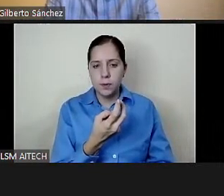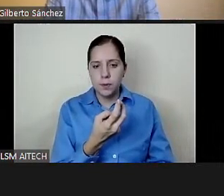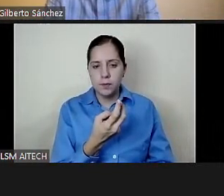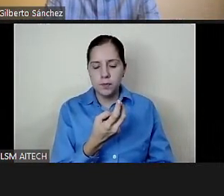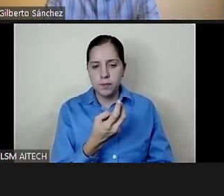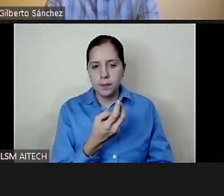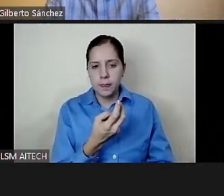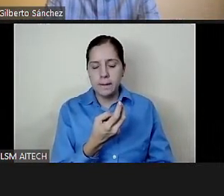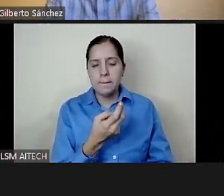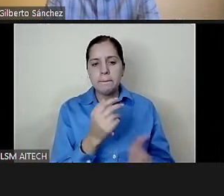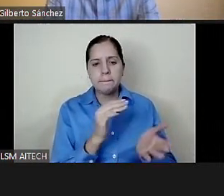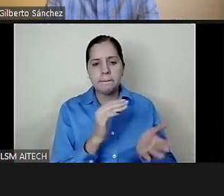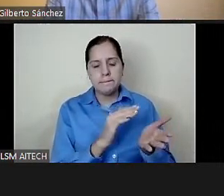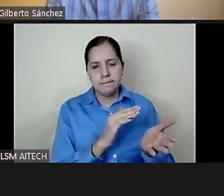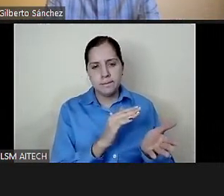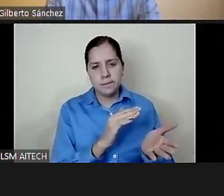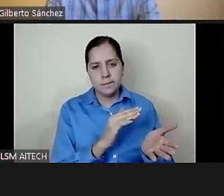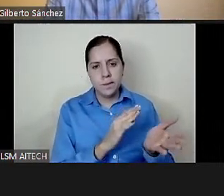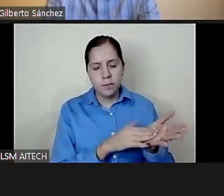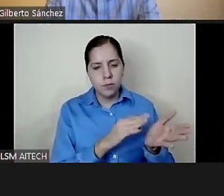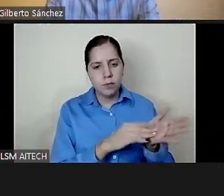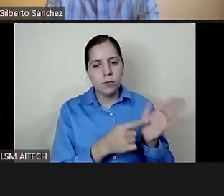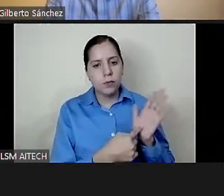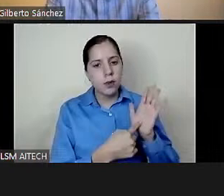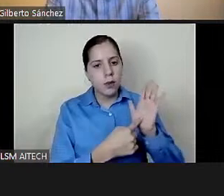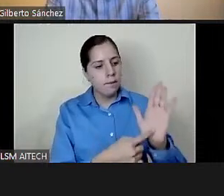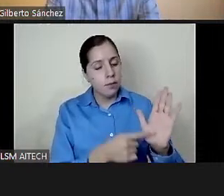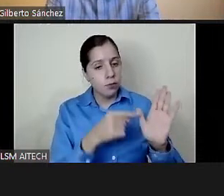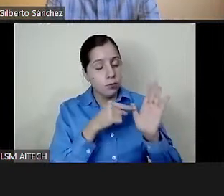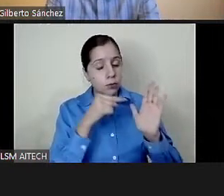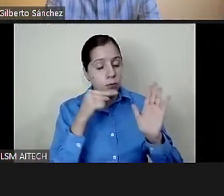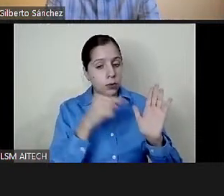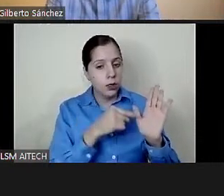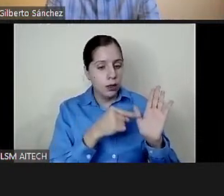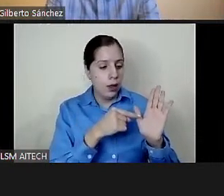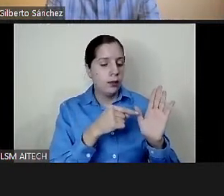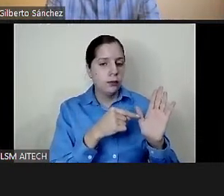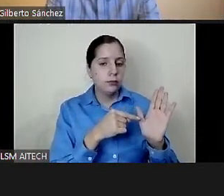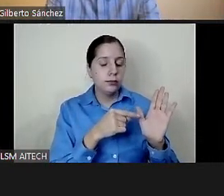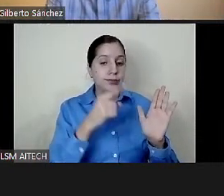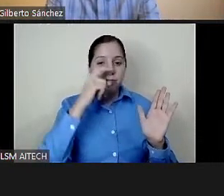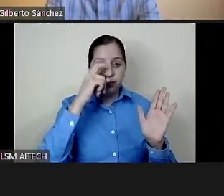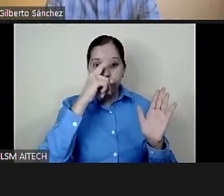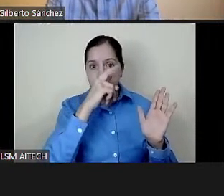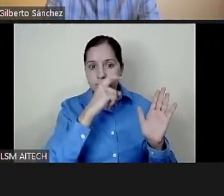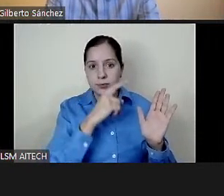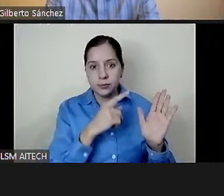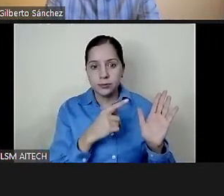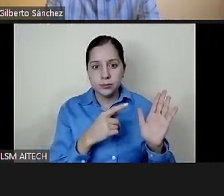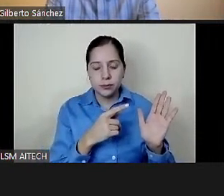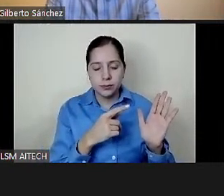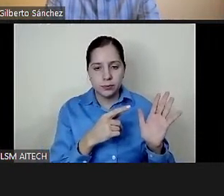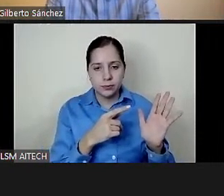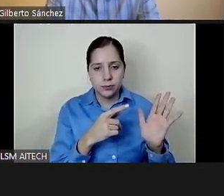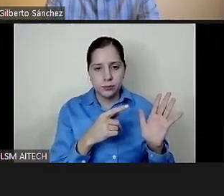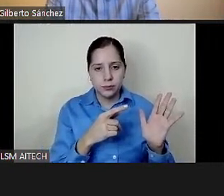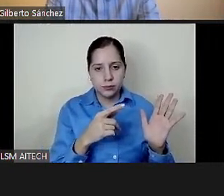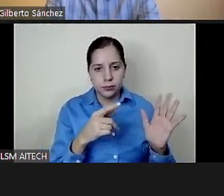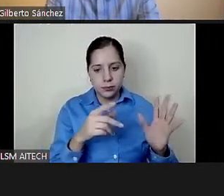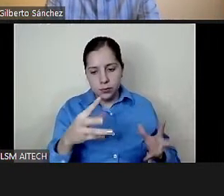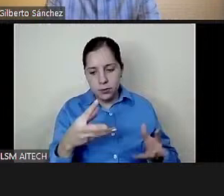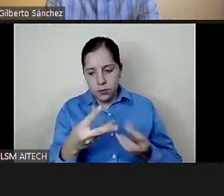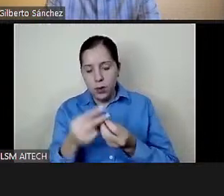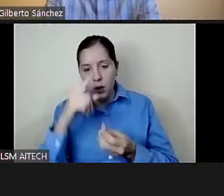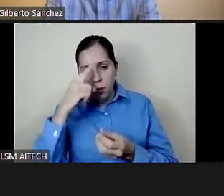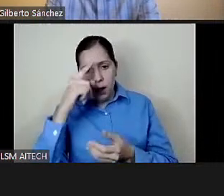del Consejo Consultivo de Participación Ciudadana el que quedara en el programa anual, y bueno, pues lo hemos